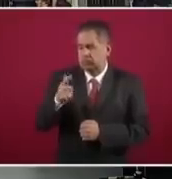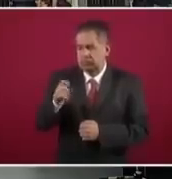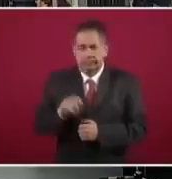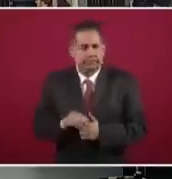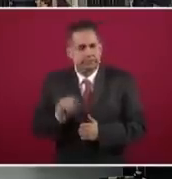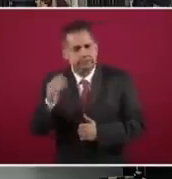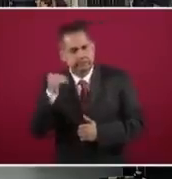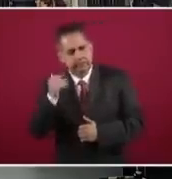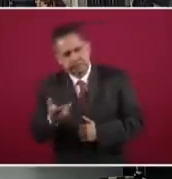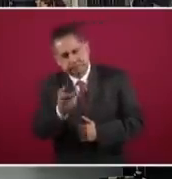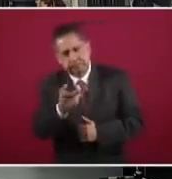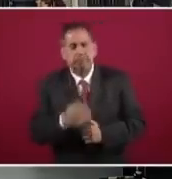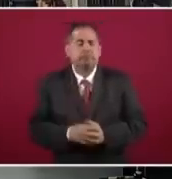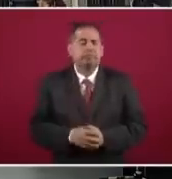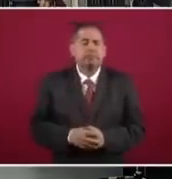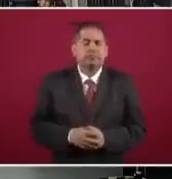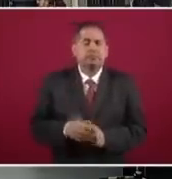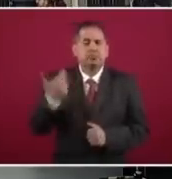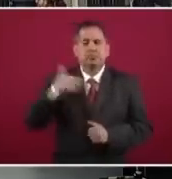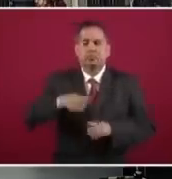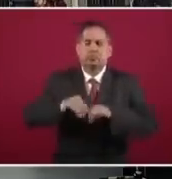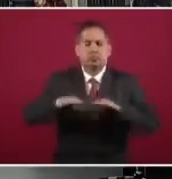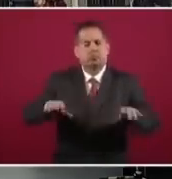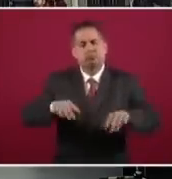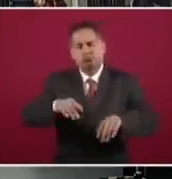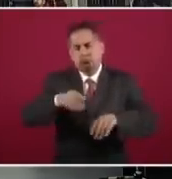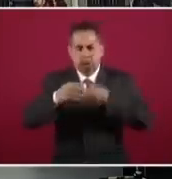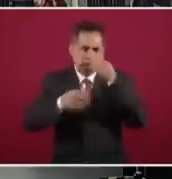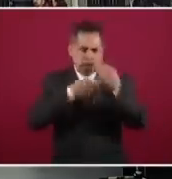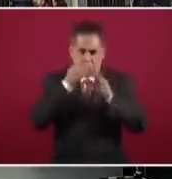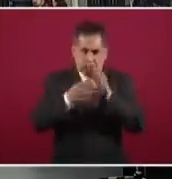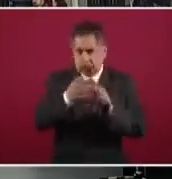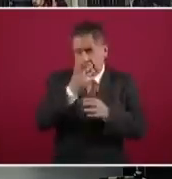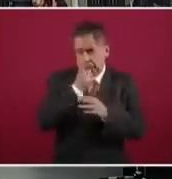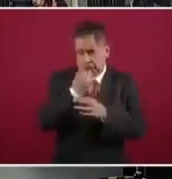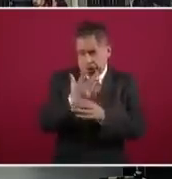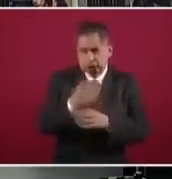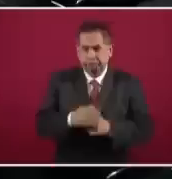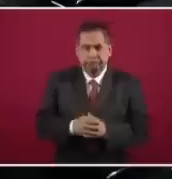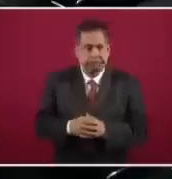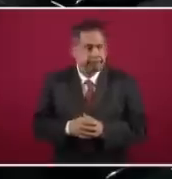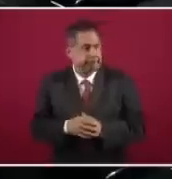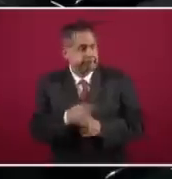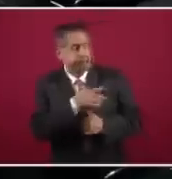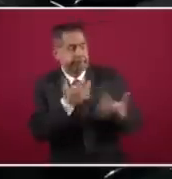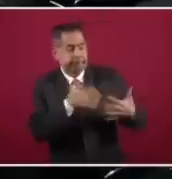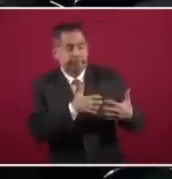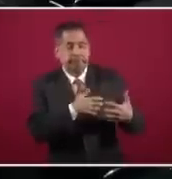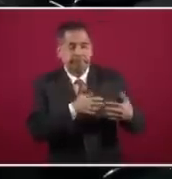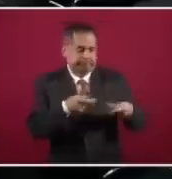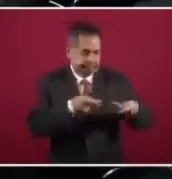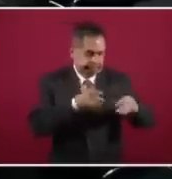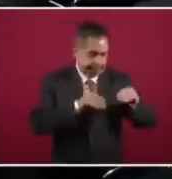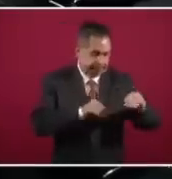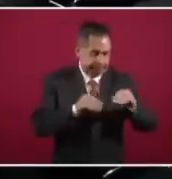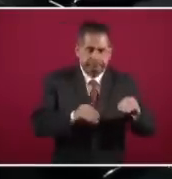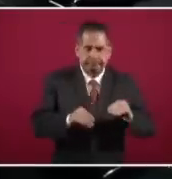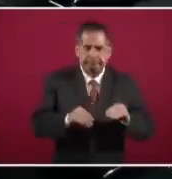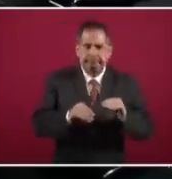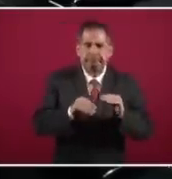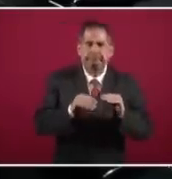hace unos días nos informó que iba a dar a conocer, o que más bien los empresarios estaban preparando un código de